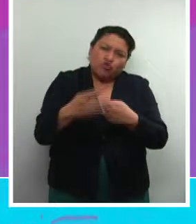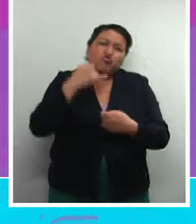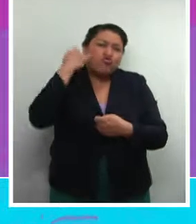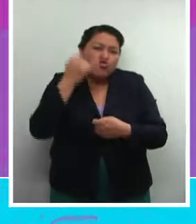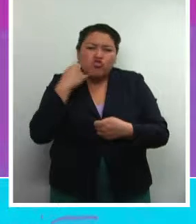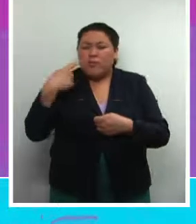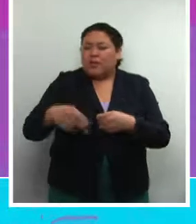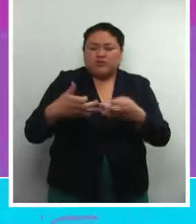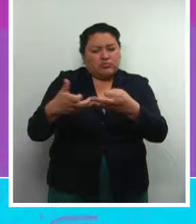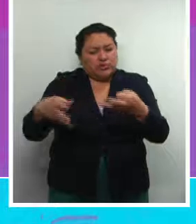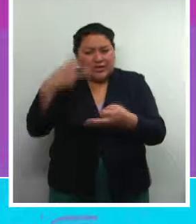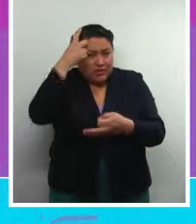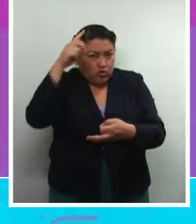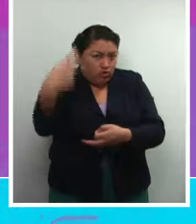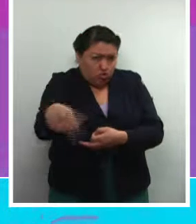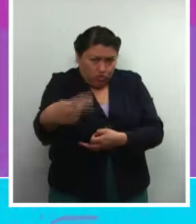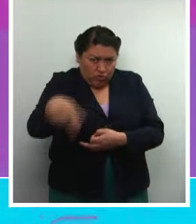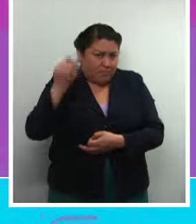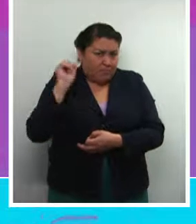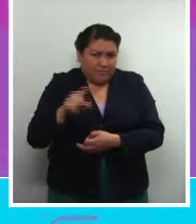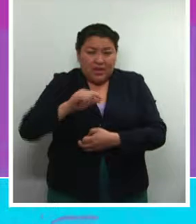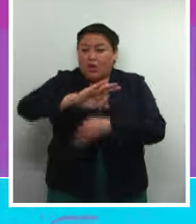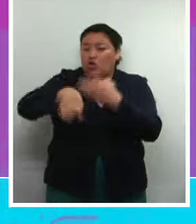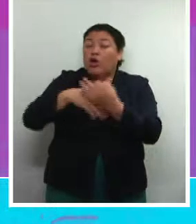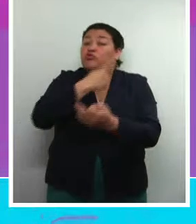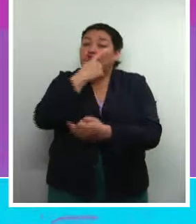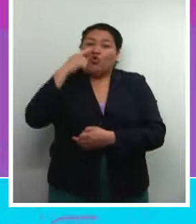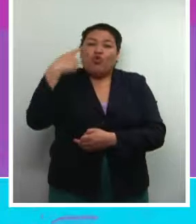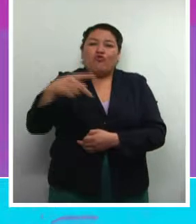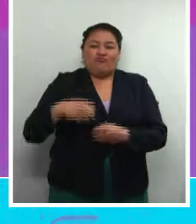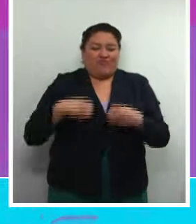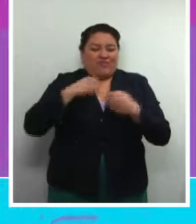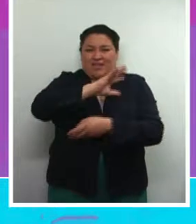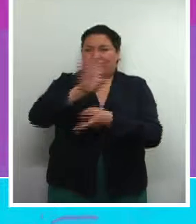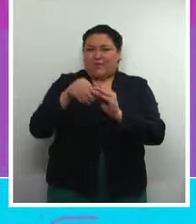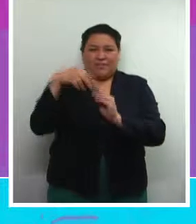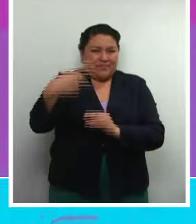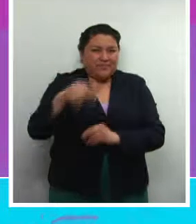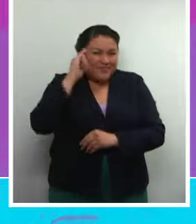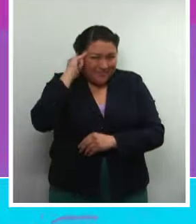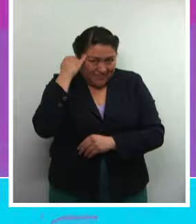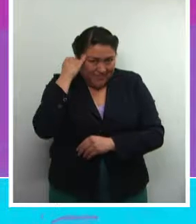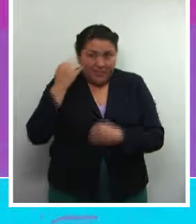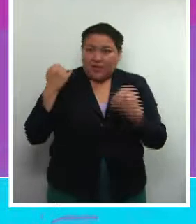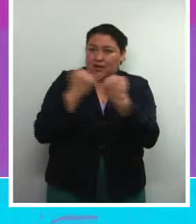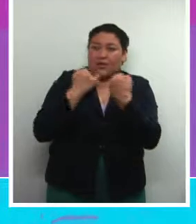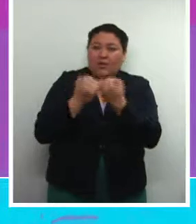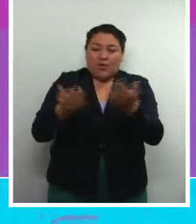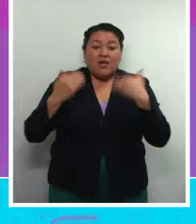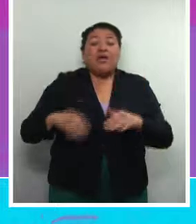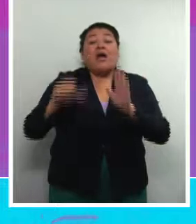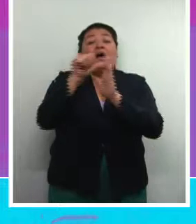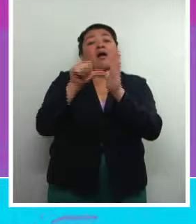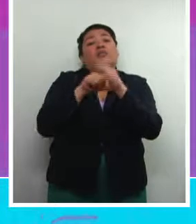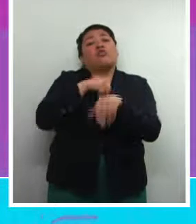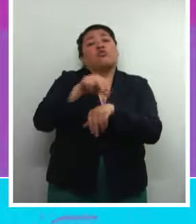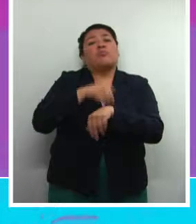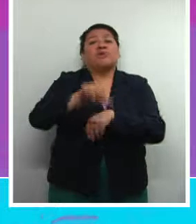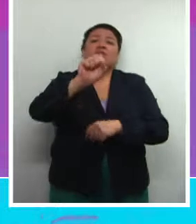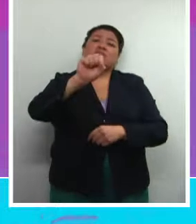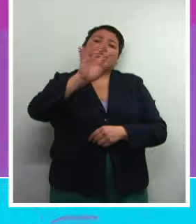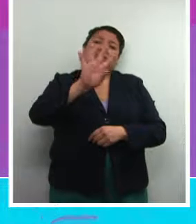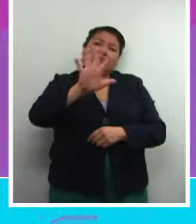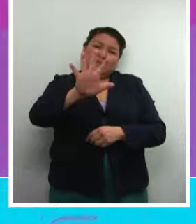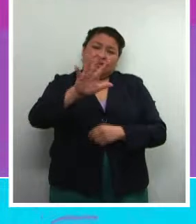su territorialidad y cosmovisión. El artículo 65 también fue un artículo discutido en